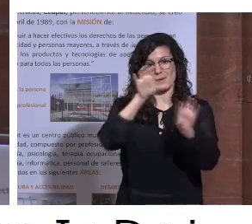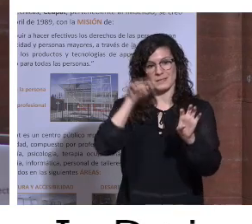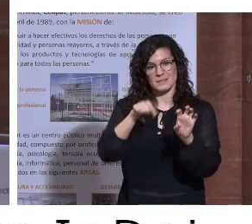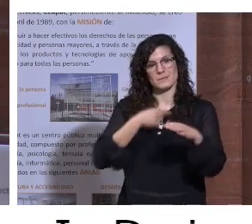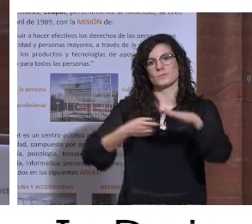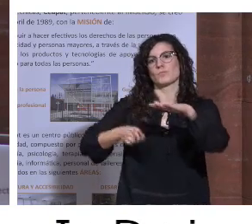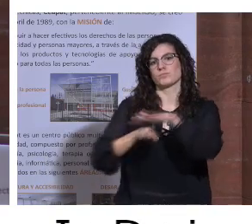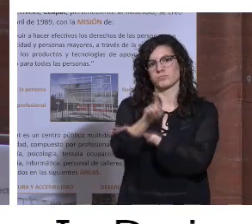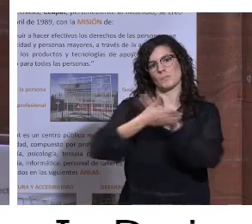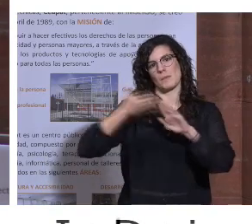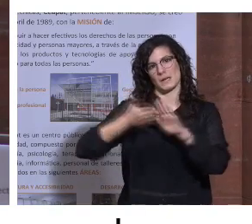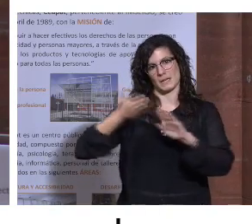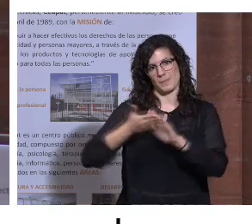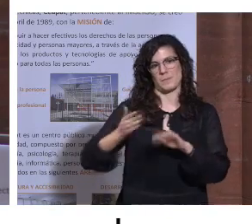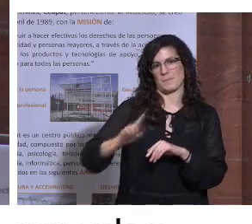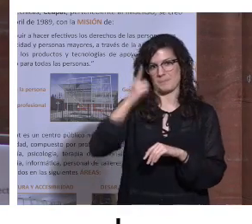más rápidamente.